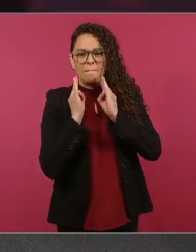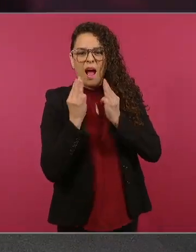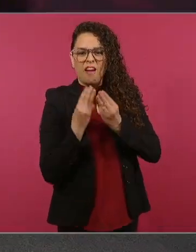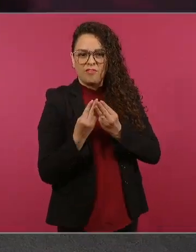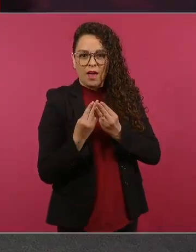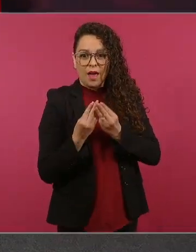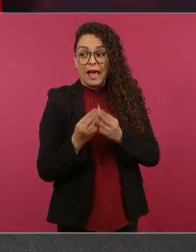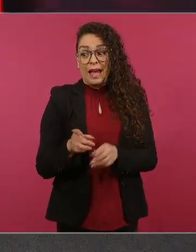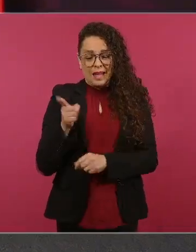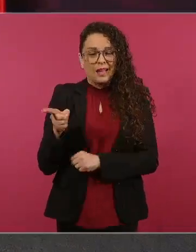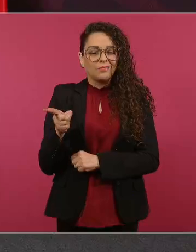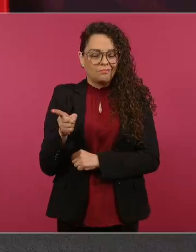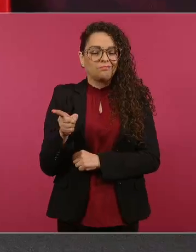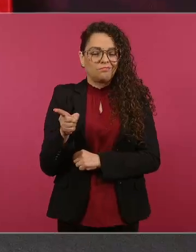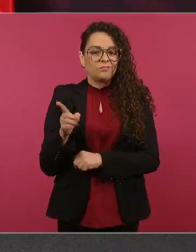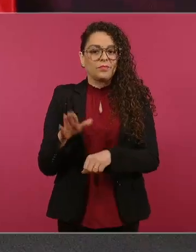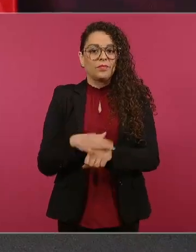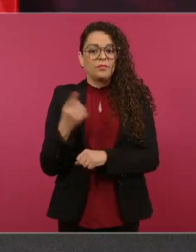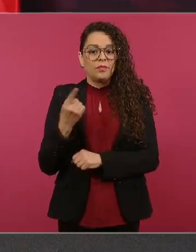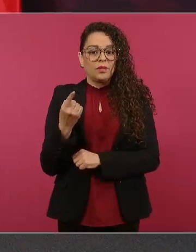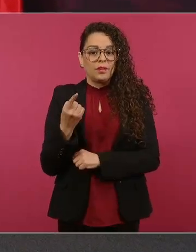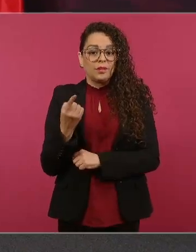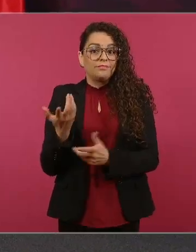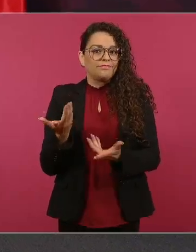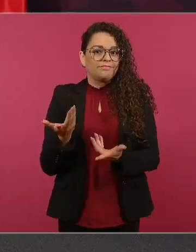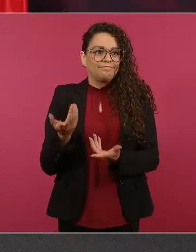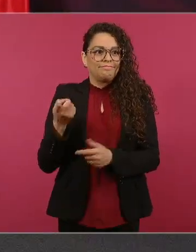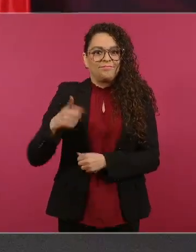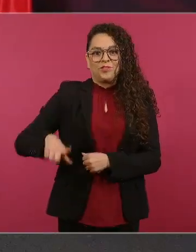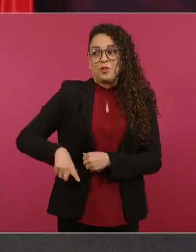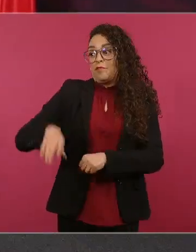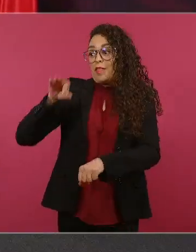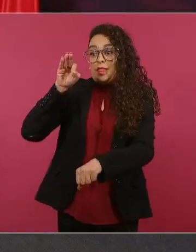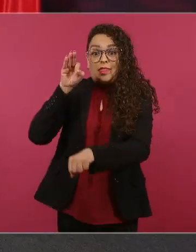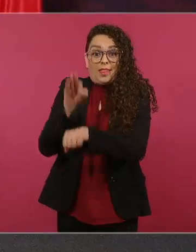a los que defiende el Departamento de Estado,